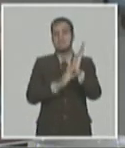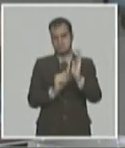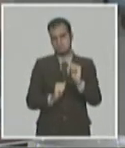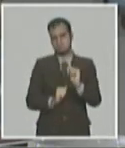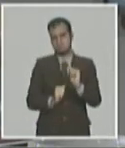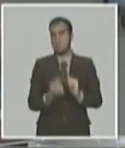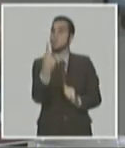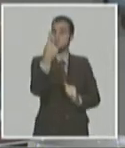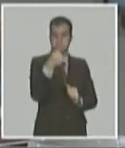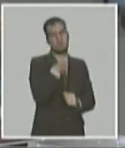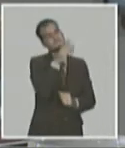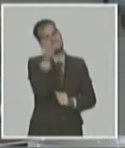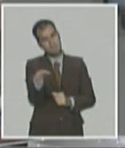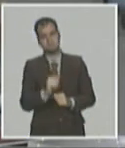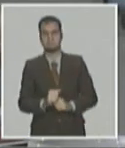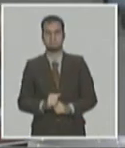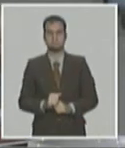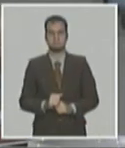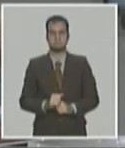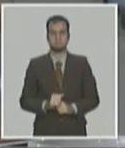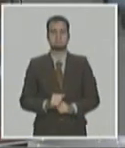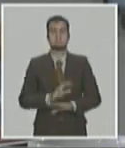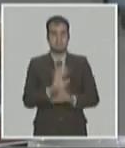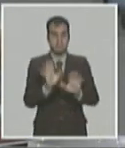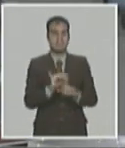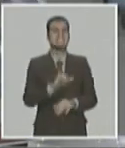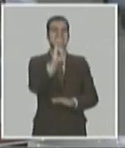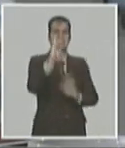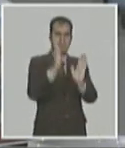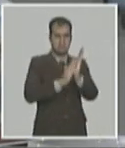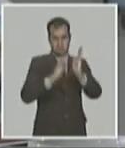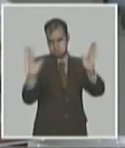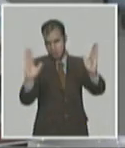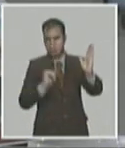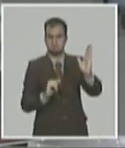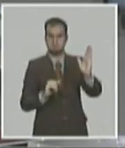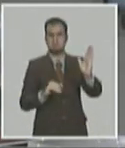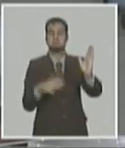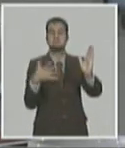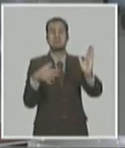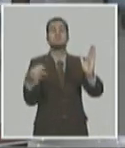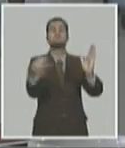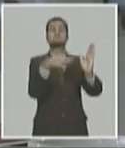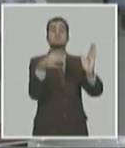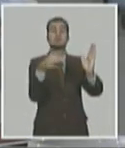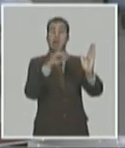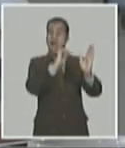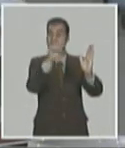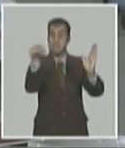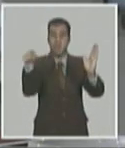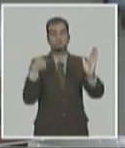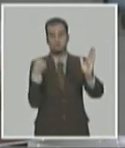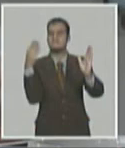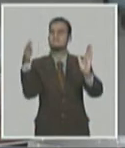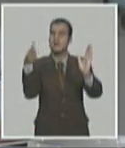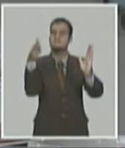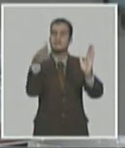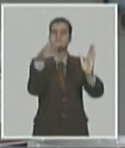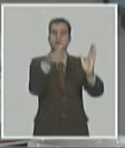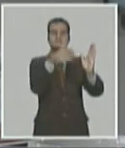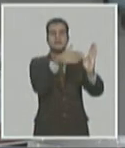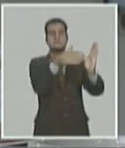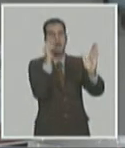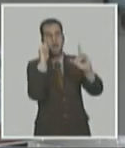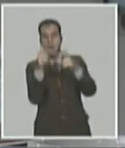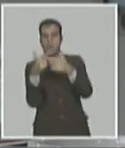vez en el semestre a las reuniones con los secretarios de las organizaciones de base del partido, que participemos en un número importante